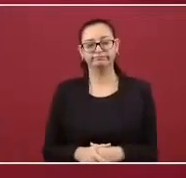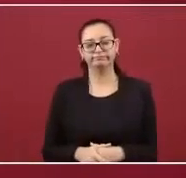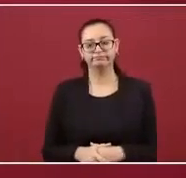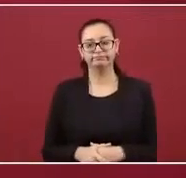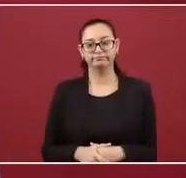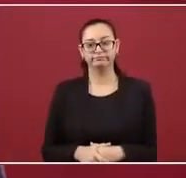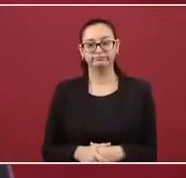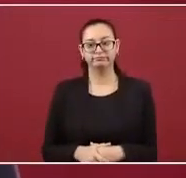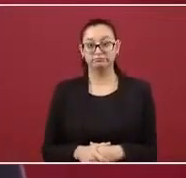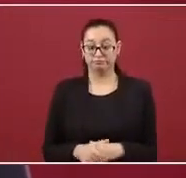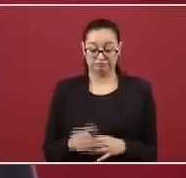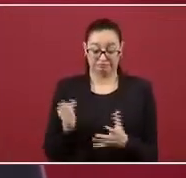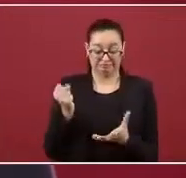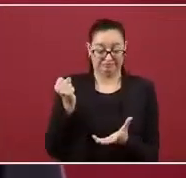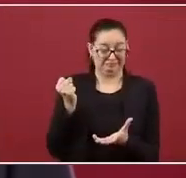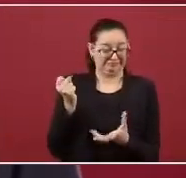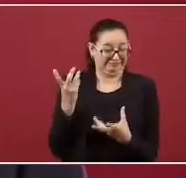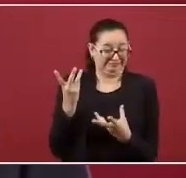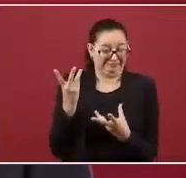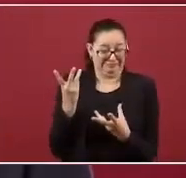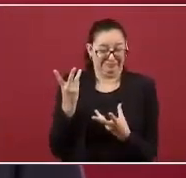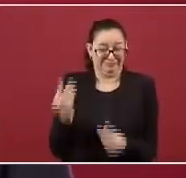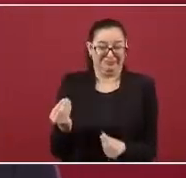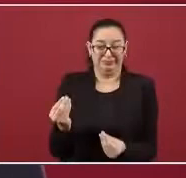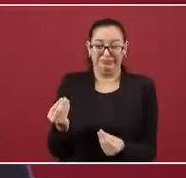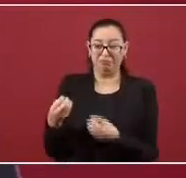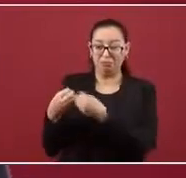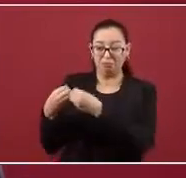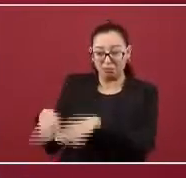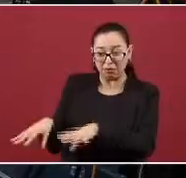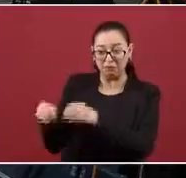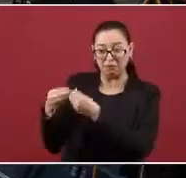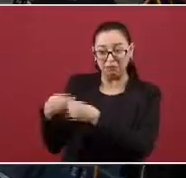Era mucho dinero el que se fugaba de esa forma.